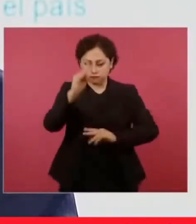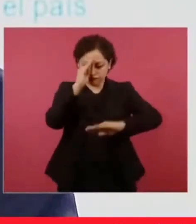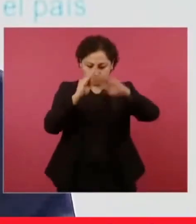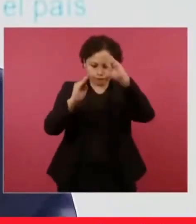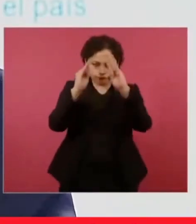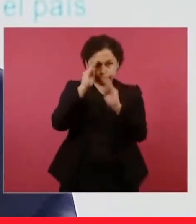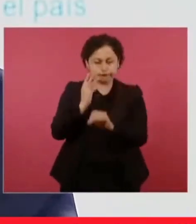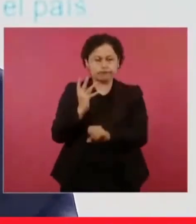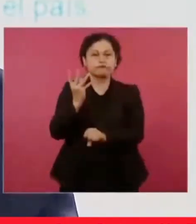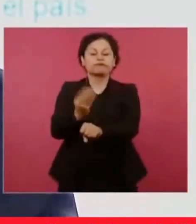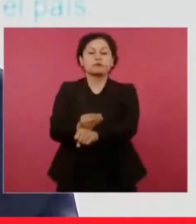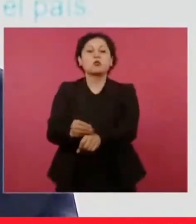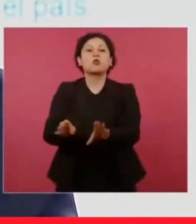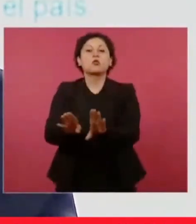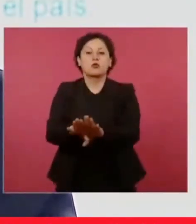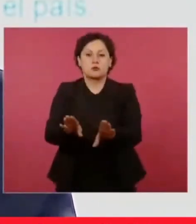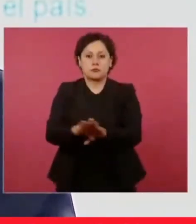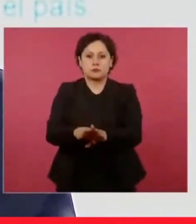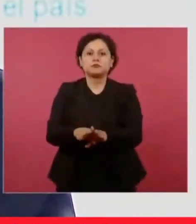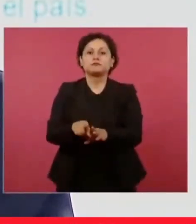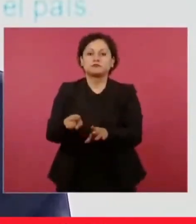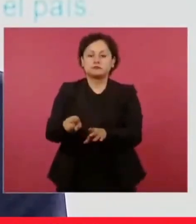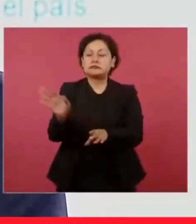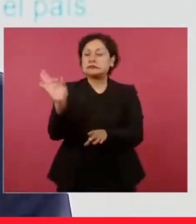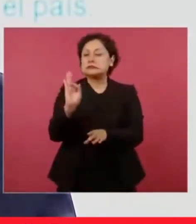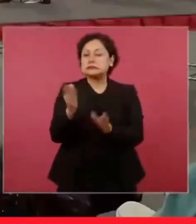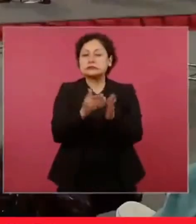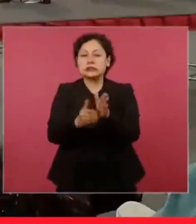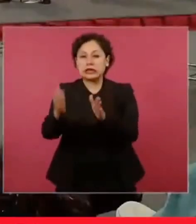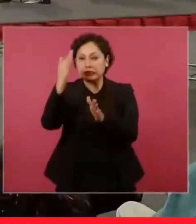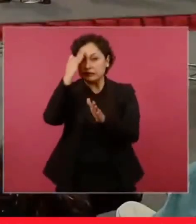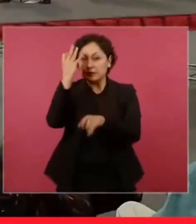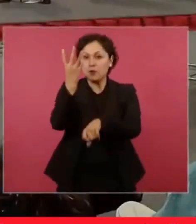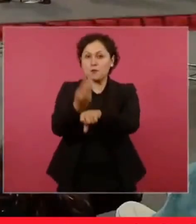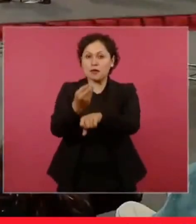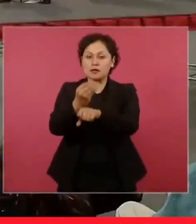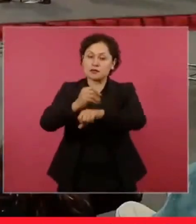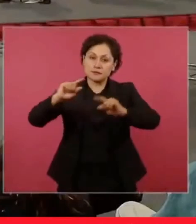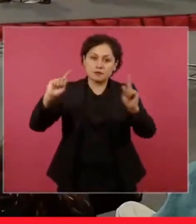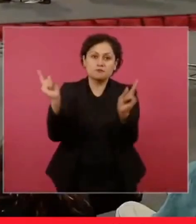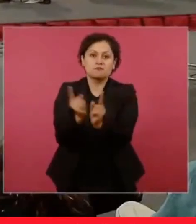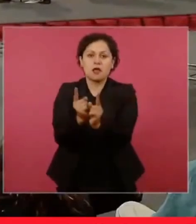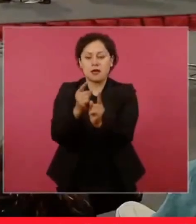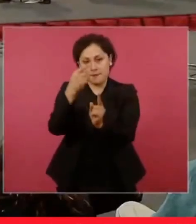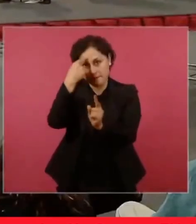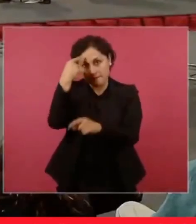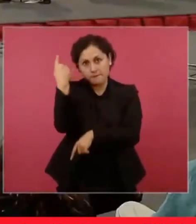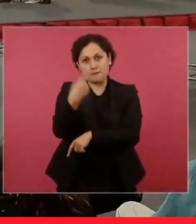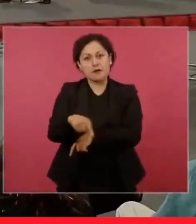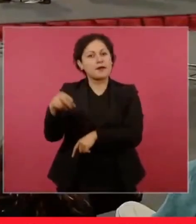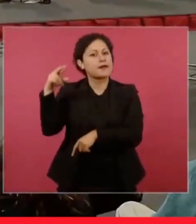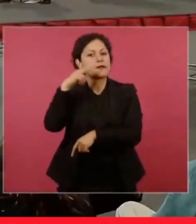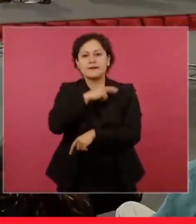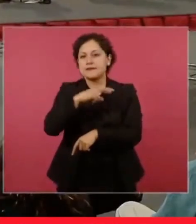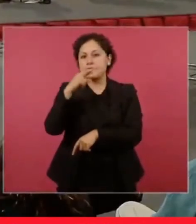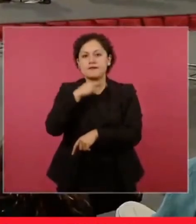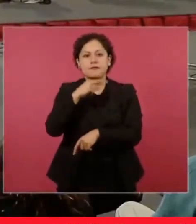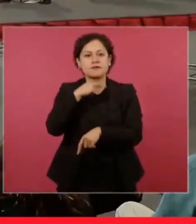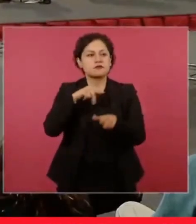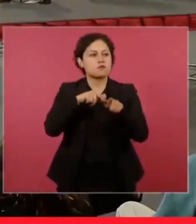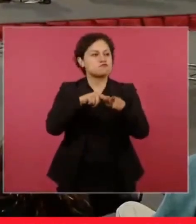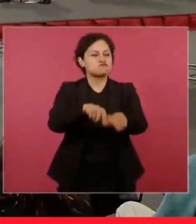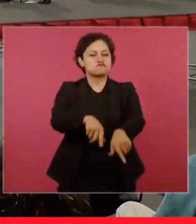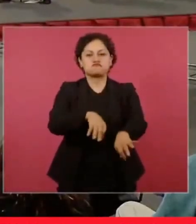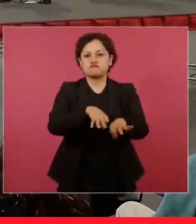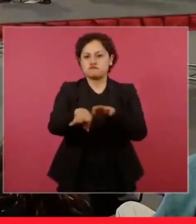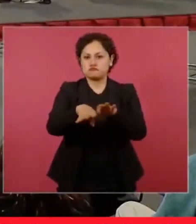posibilidad de que pudieran recortar sus periodos de mantenimiento y que pudieran tener un regreso a la operación de manera inmediata.